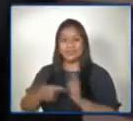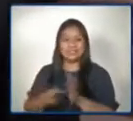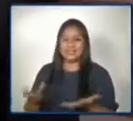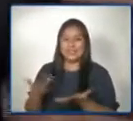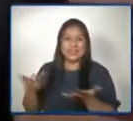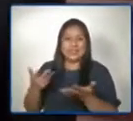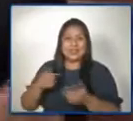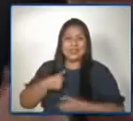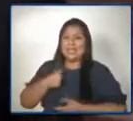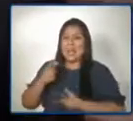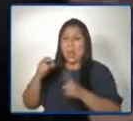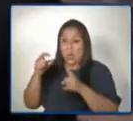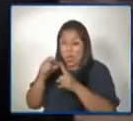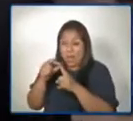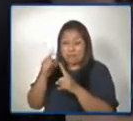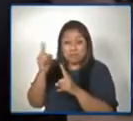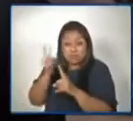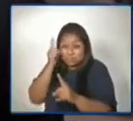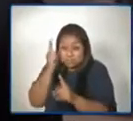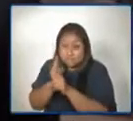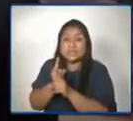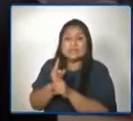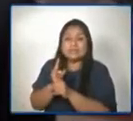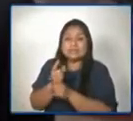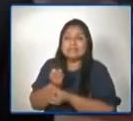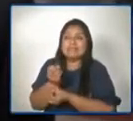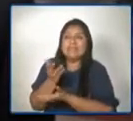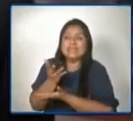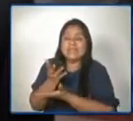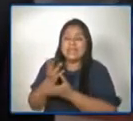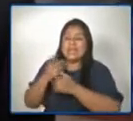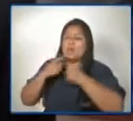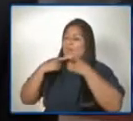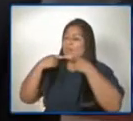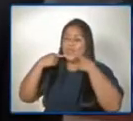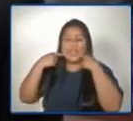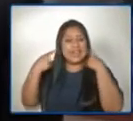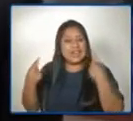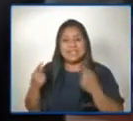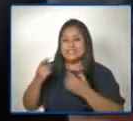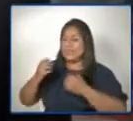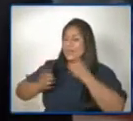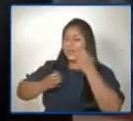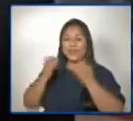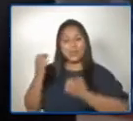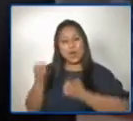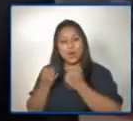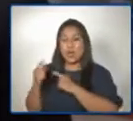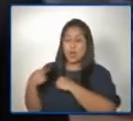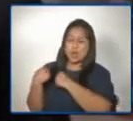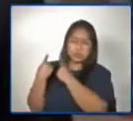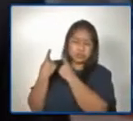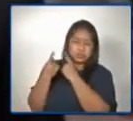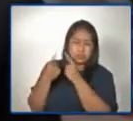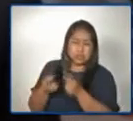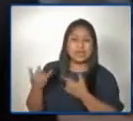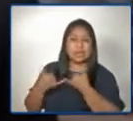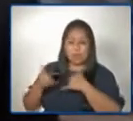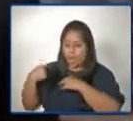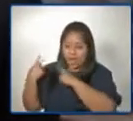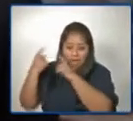no puedo utilizar una palabra correcta para decir lo feliz y lo emocionante que ha sido desde los Juegos Olímpicos hasta el día de